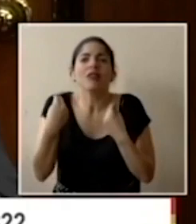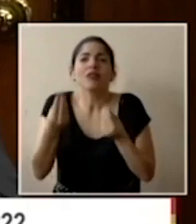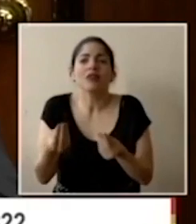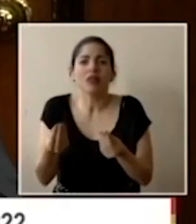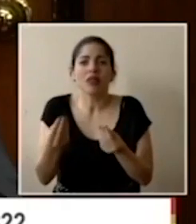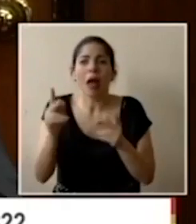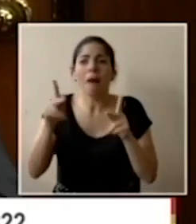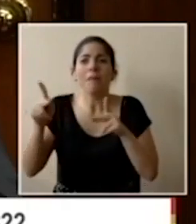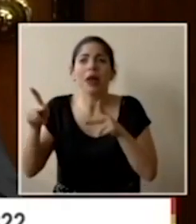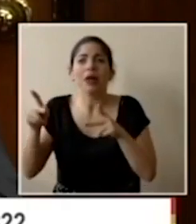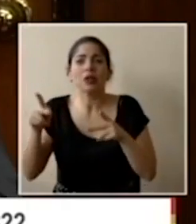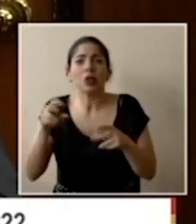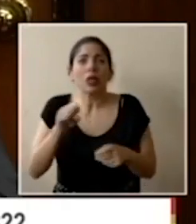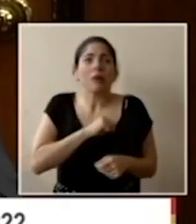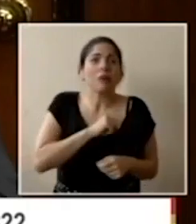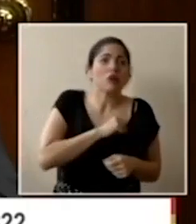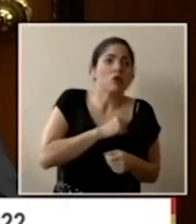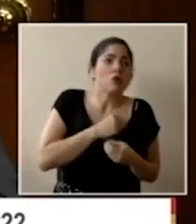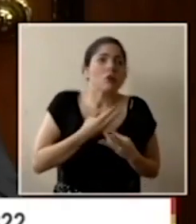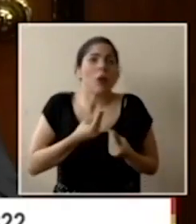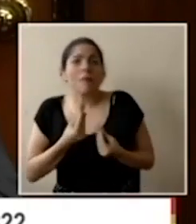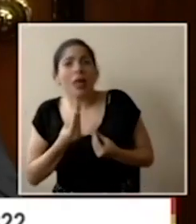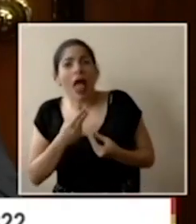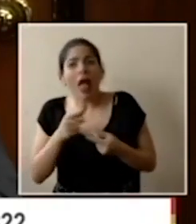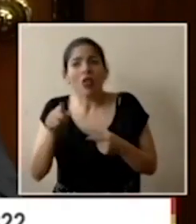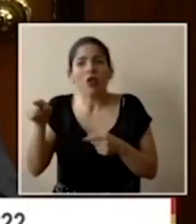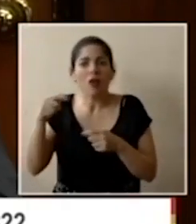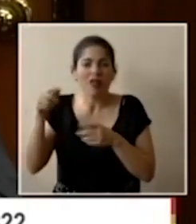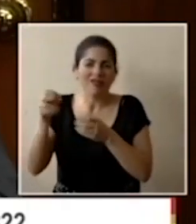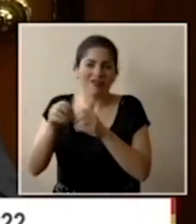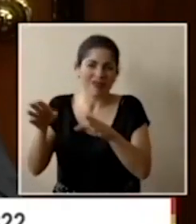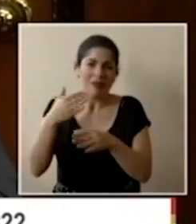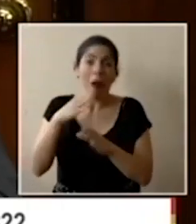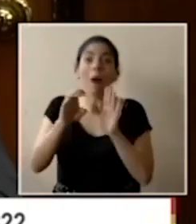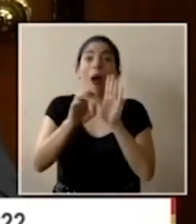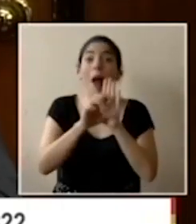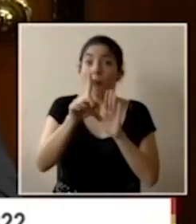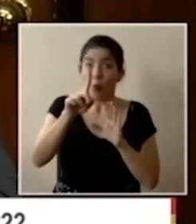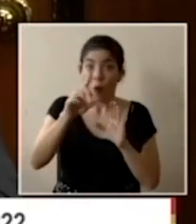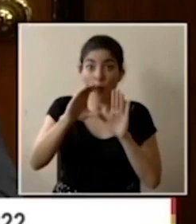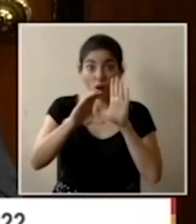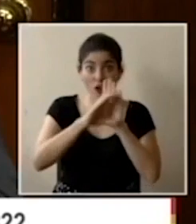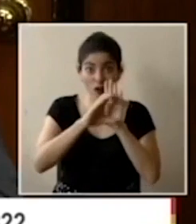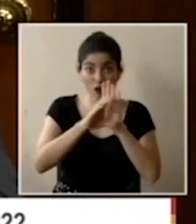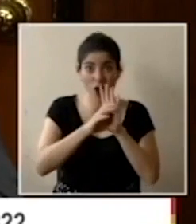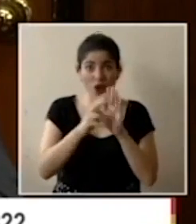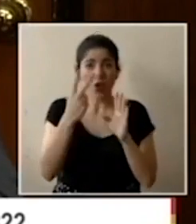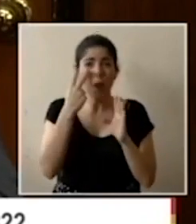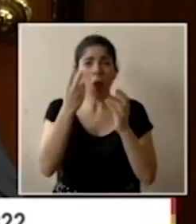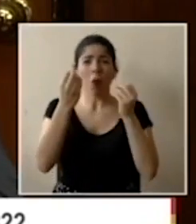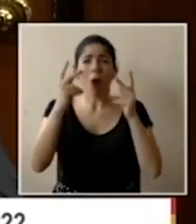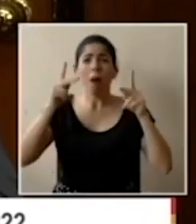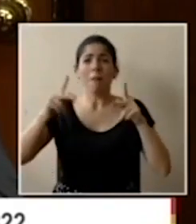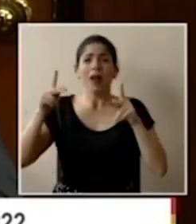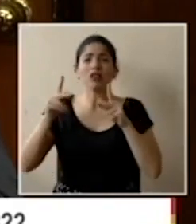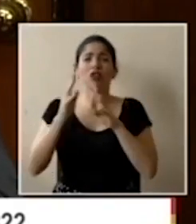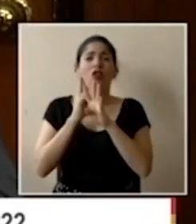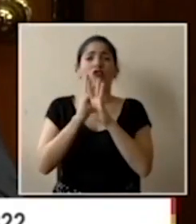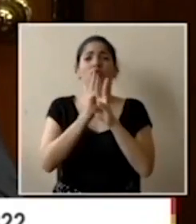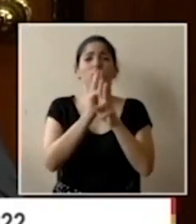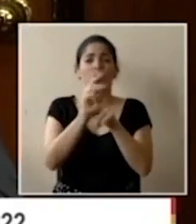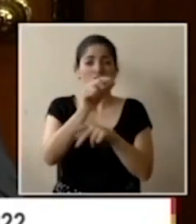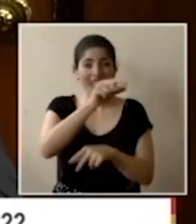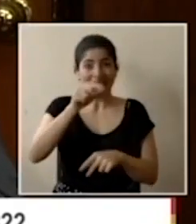algún tipo de histeria colectiva o afectación a los ciudadanos. Por ejemplo, hay una fotografía donde donde se ven muchísimas personas cruzando un río, y